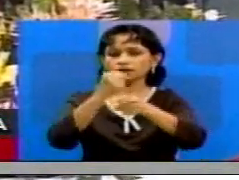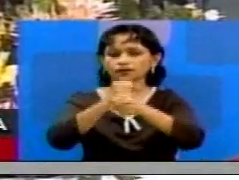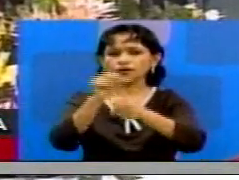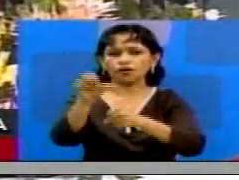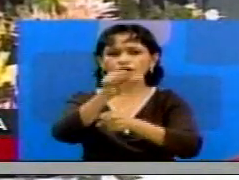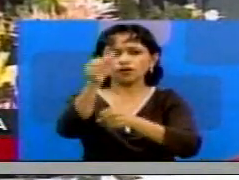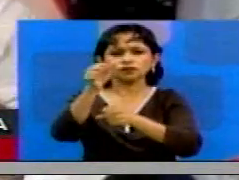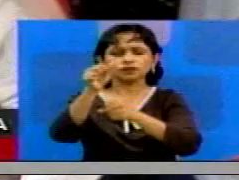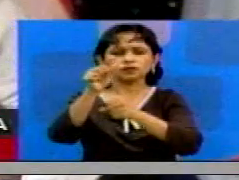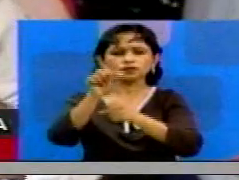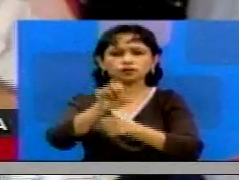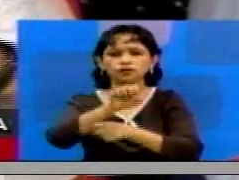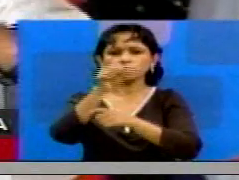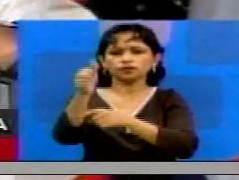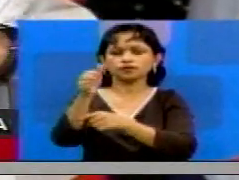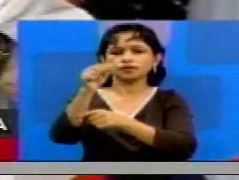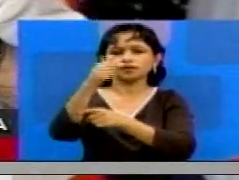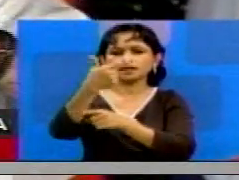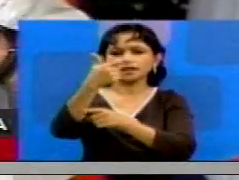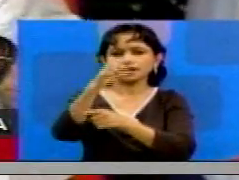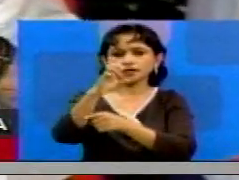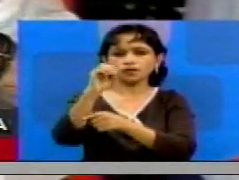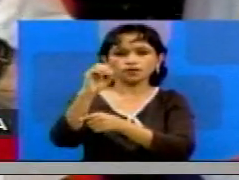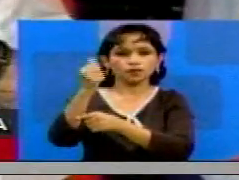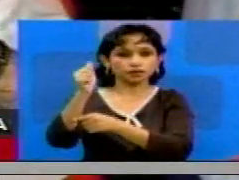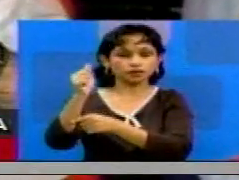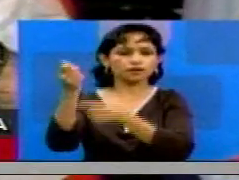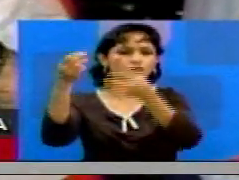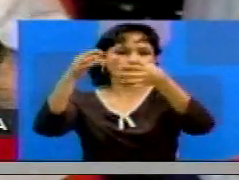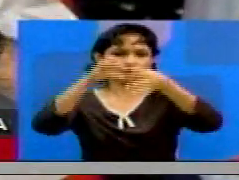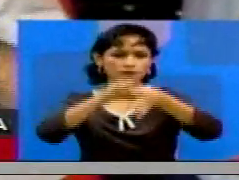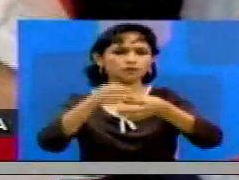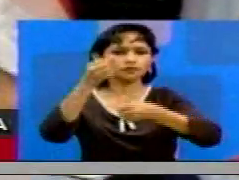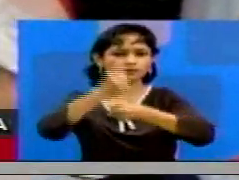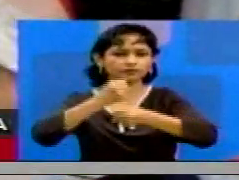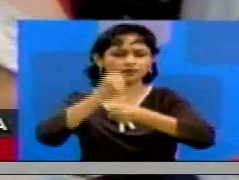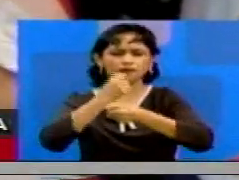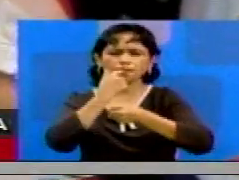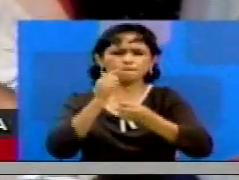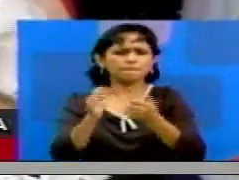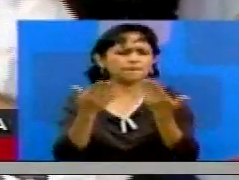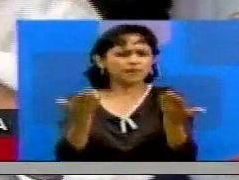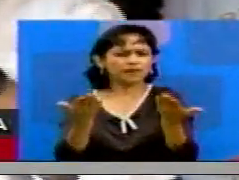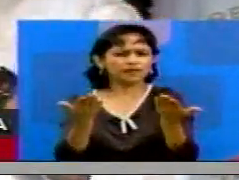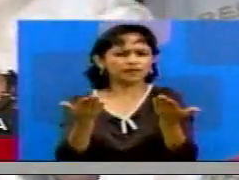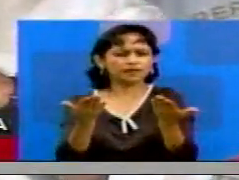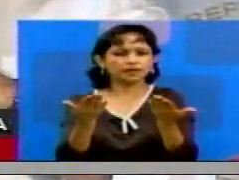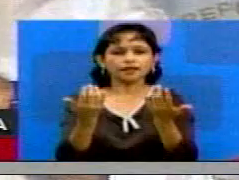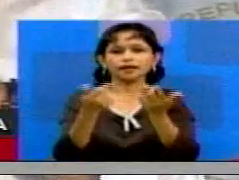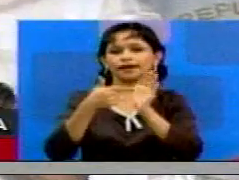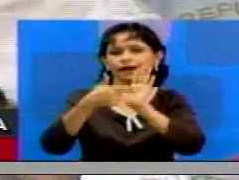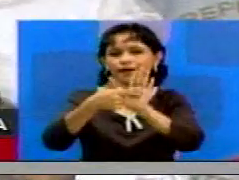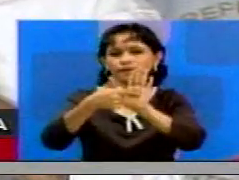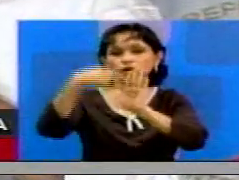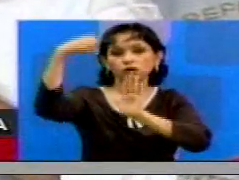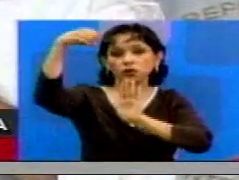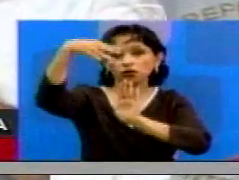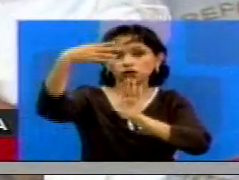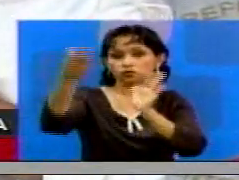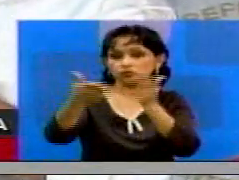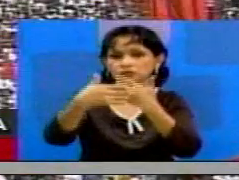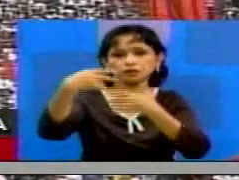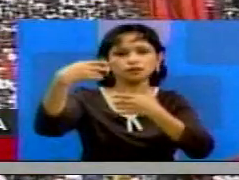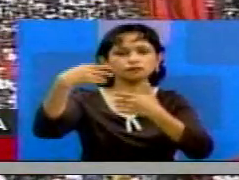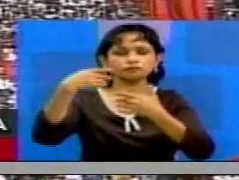habían pasado a GEOSA, pero hacen trabajo conjunto. ¿Para qué? Para que cuando hay una falla en el servicio eléctrico,